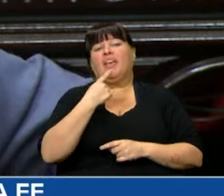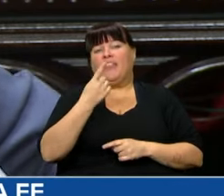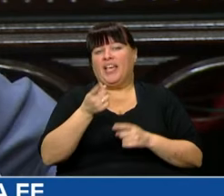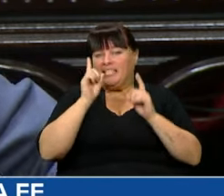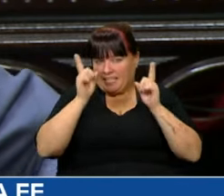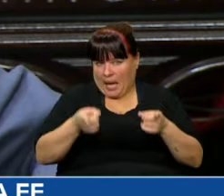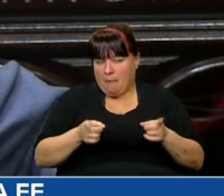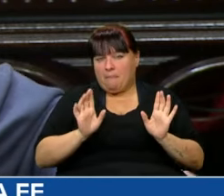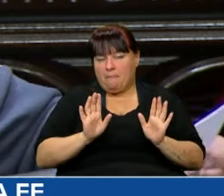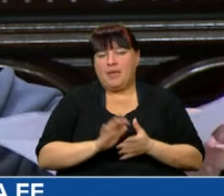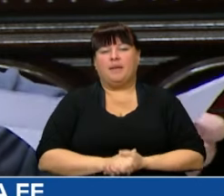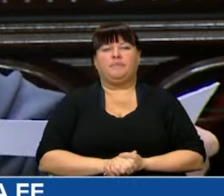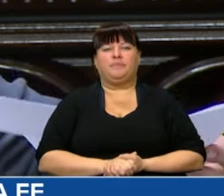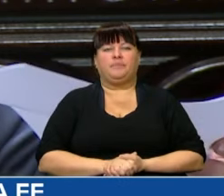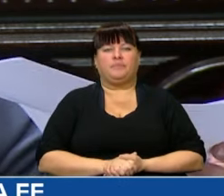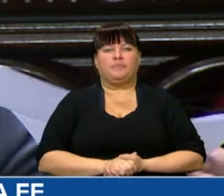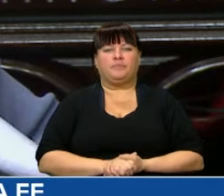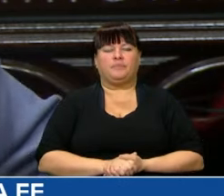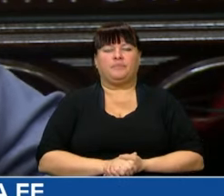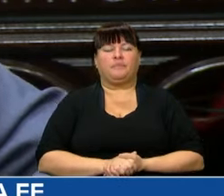Se ha dicho también, presidenta,